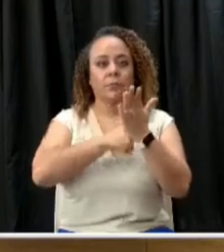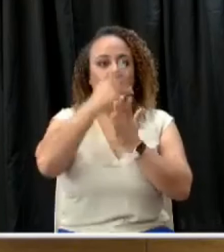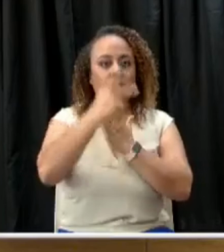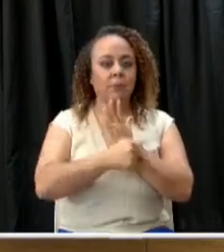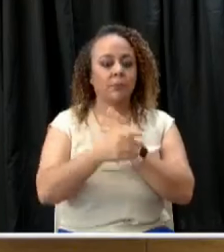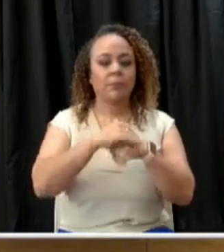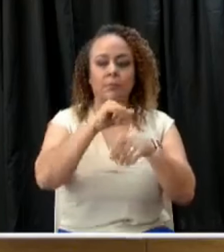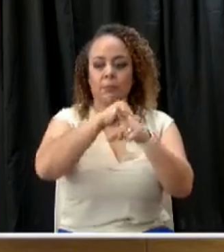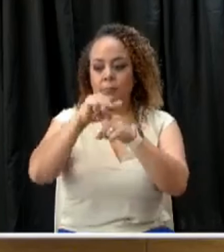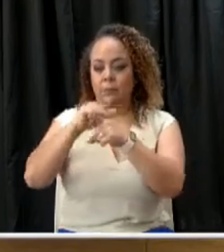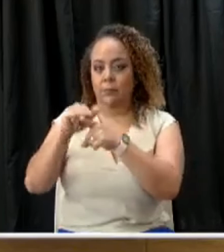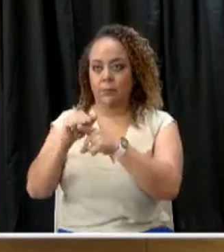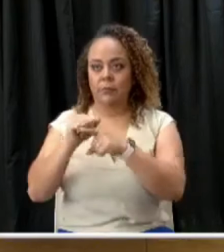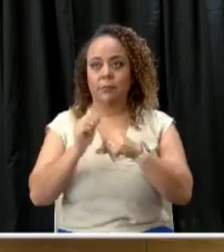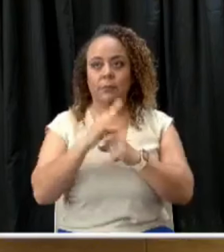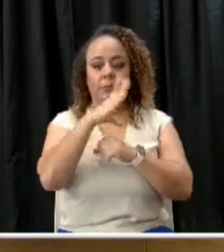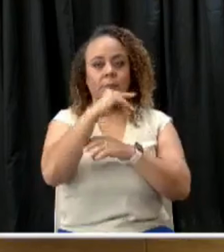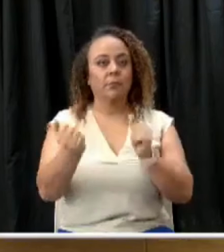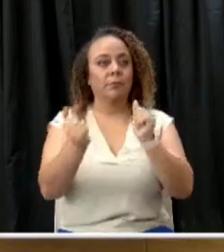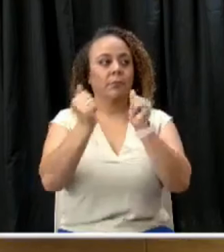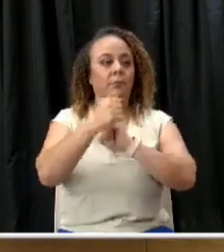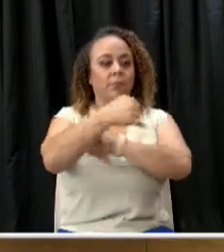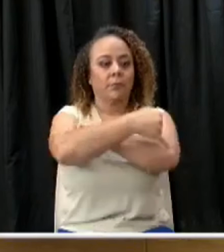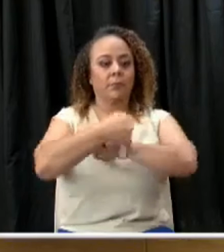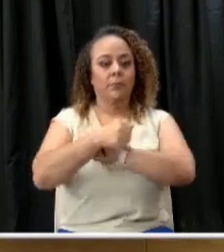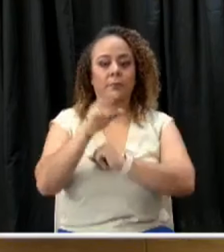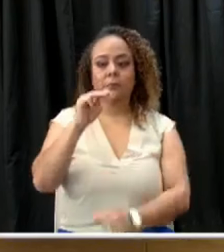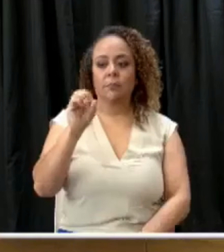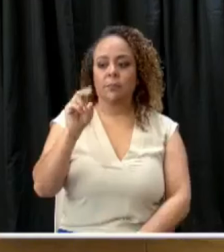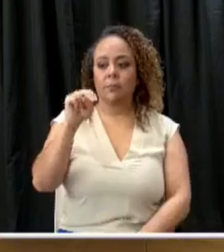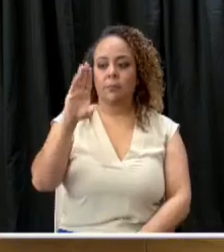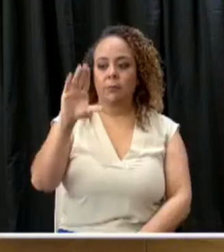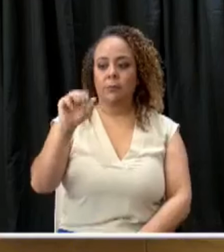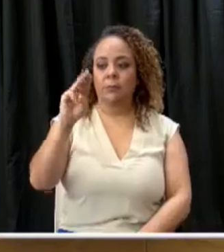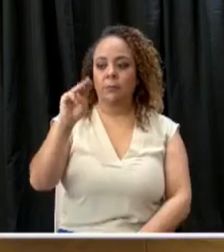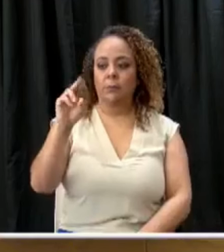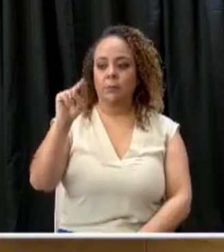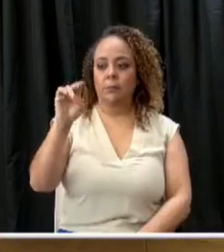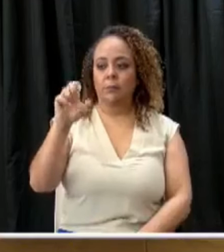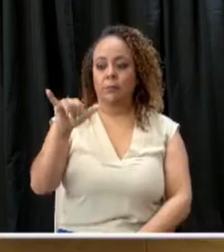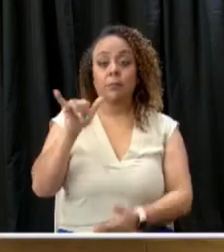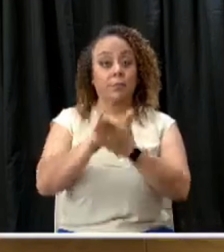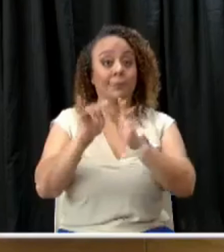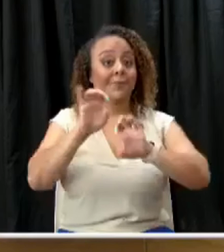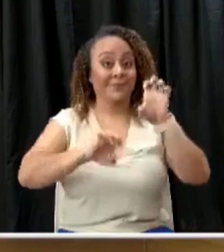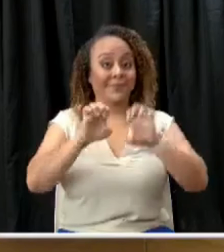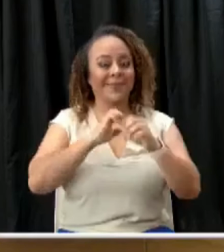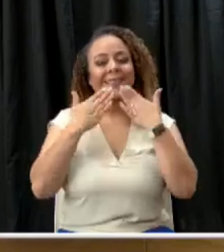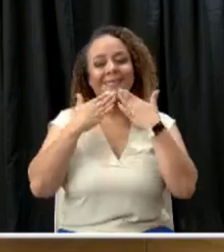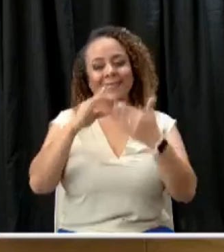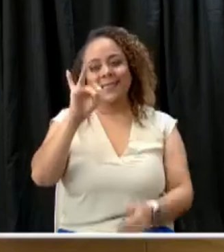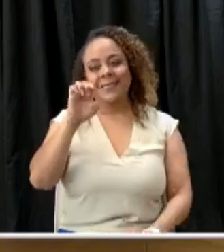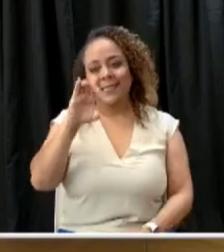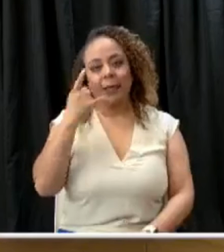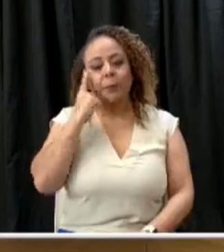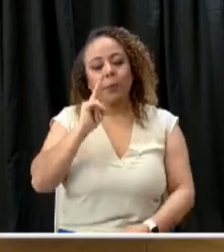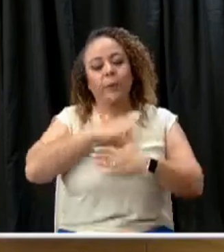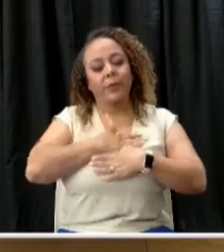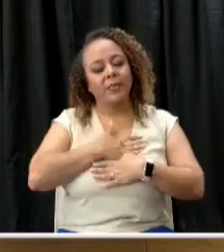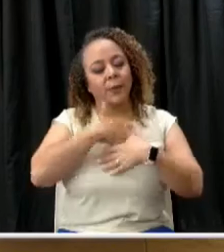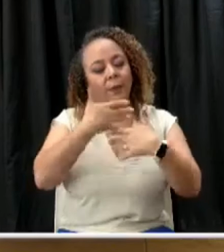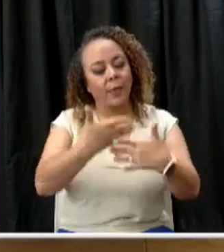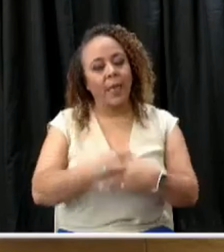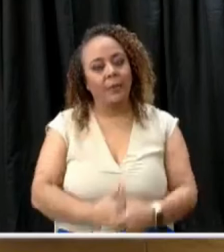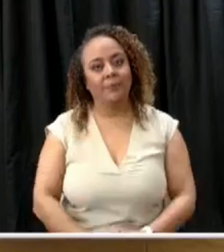de capacitación y ha acompañado a la ingeniera Mónica Monei en estas mediciones. Agradecerles a los amigos del TEC por la